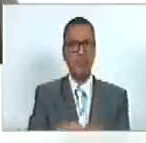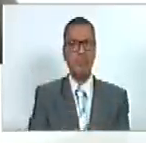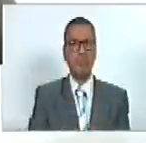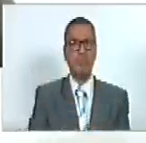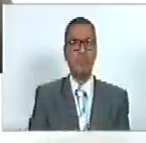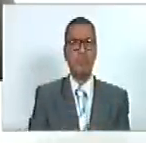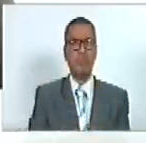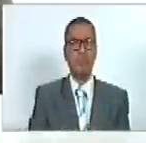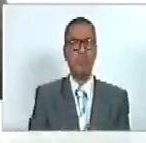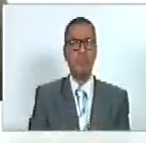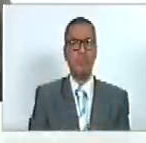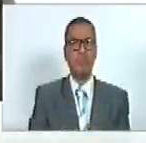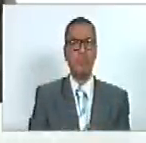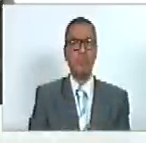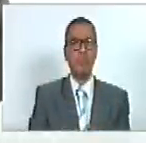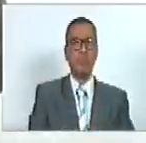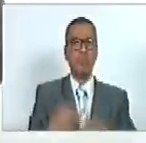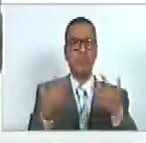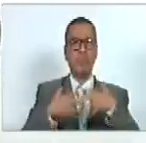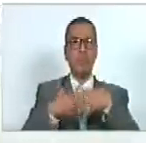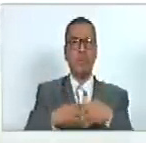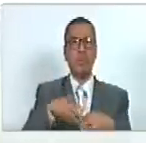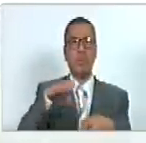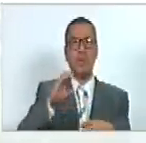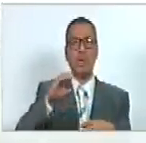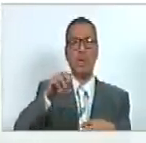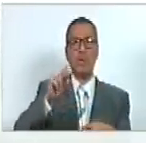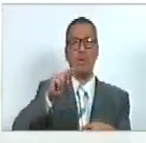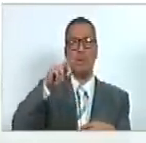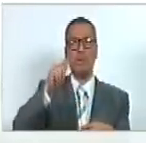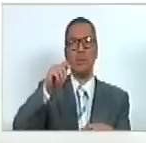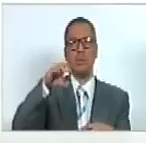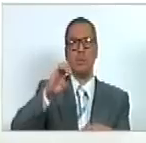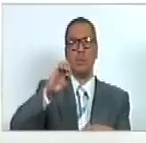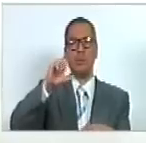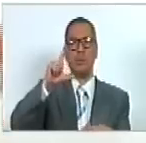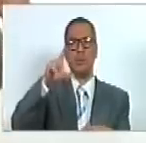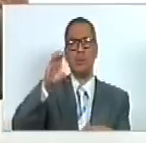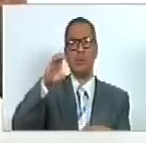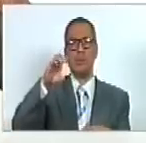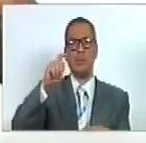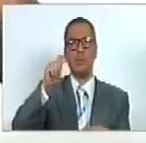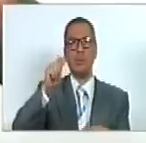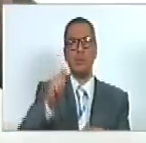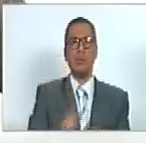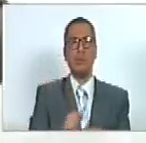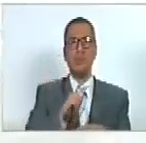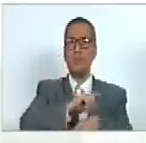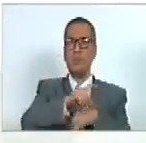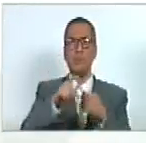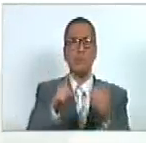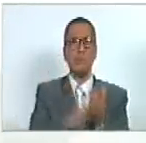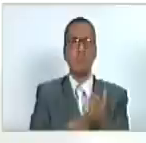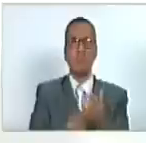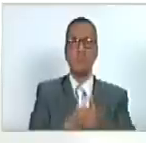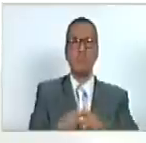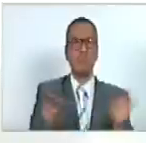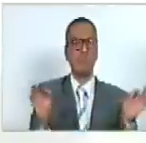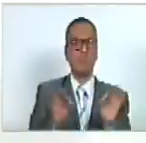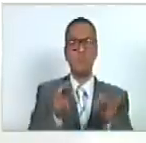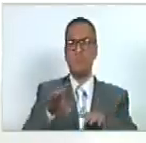que, visto que una empresa llamada Cristalex, de manera absolutamente